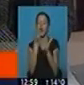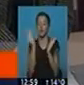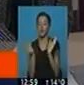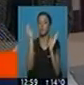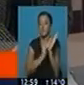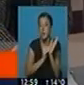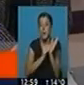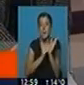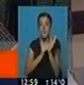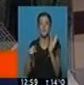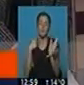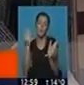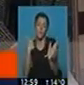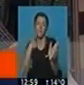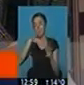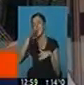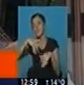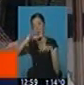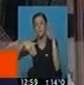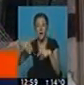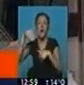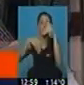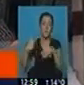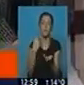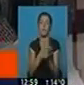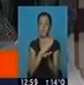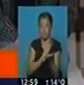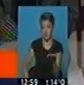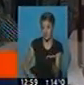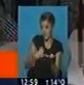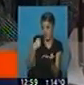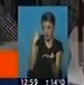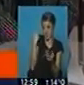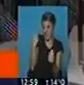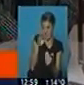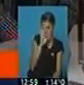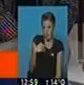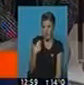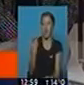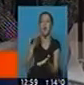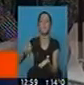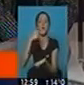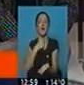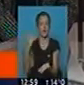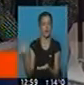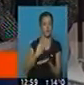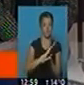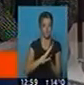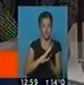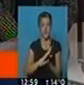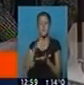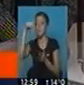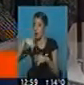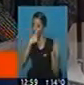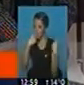lo iban a revocar. Entonces, ahora que hay chances reales de que sí sea revocado, claro, se enfrenta a un problema y dice, eso es golpismo, pero como decía José